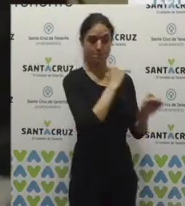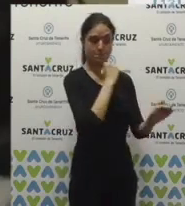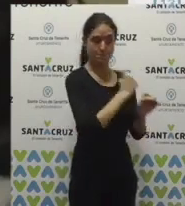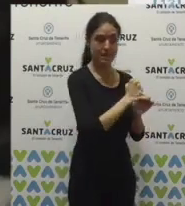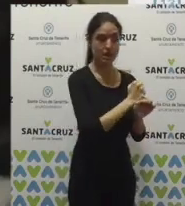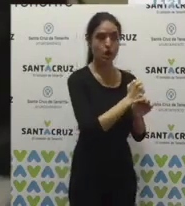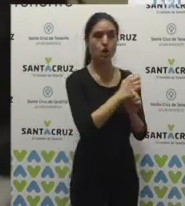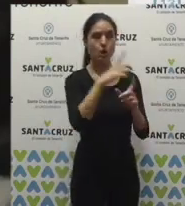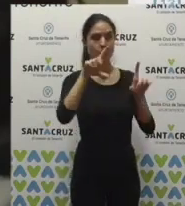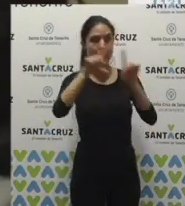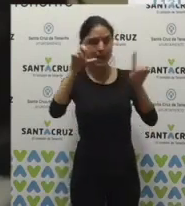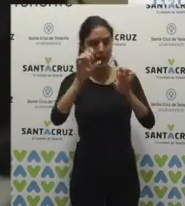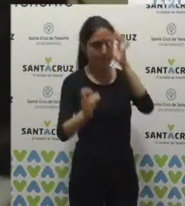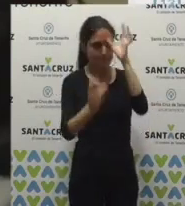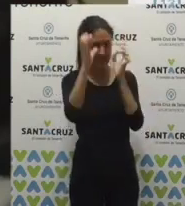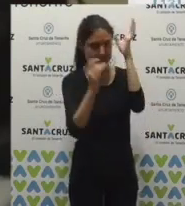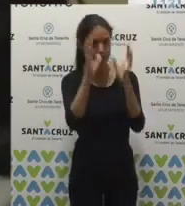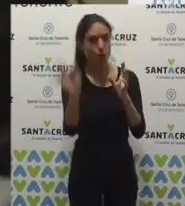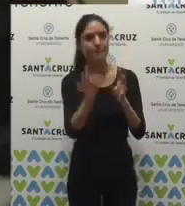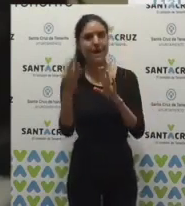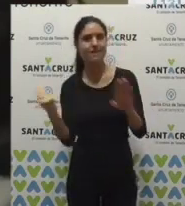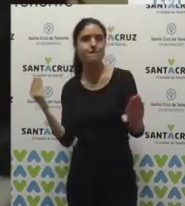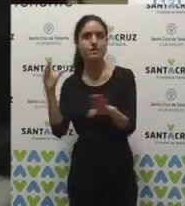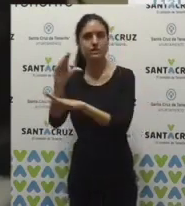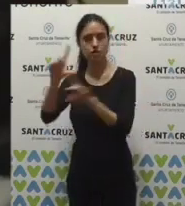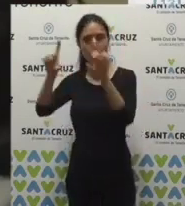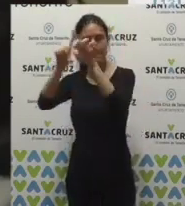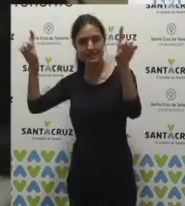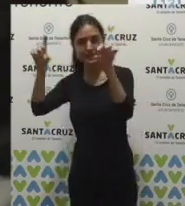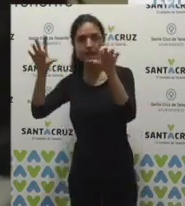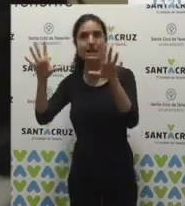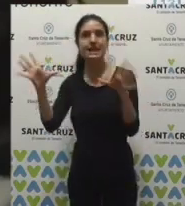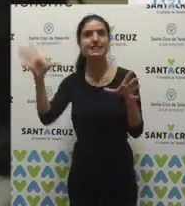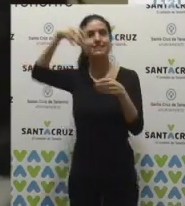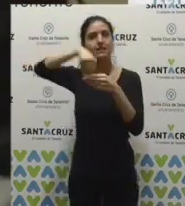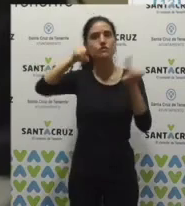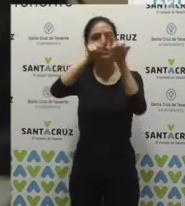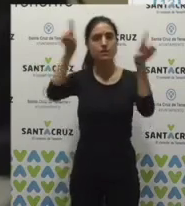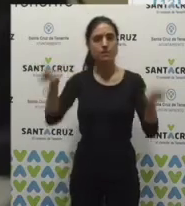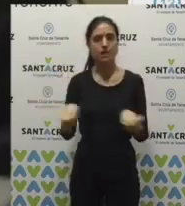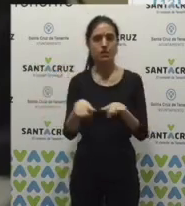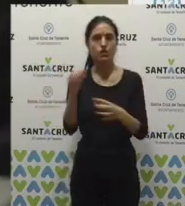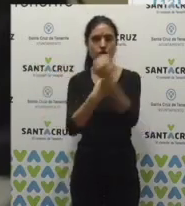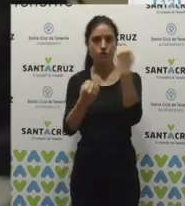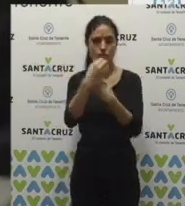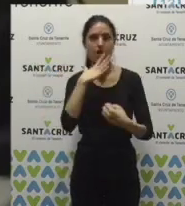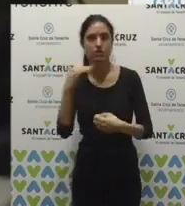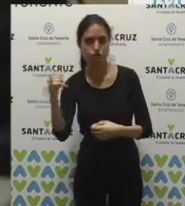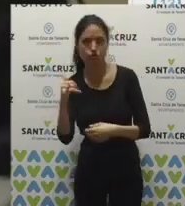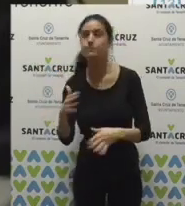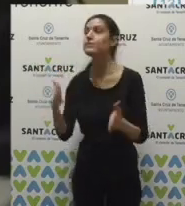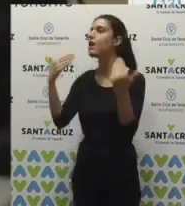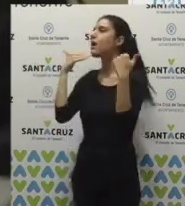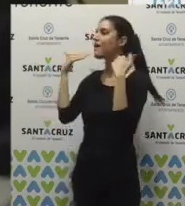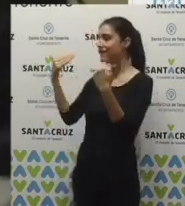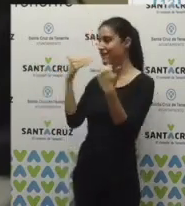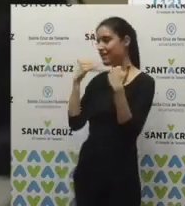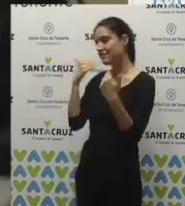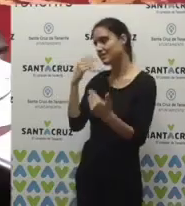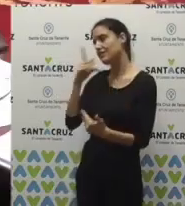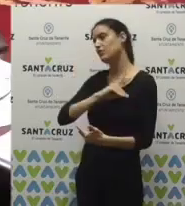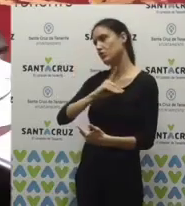emprendimiento e inversión empresarial en el marco de la economía azul muchas gracias a doñana